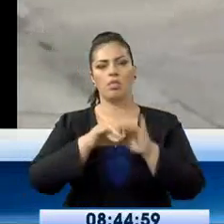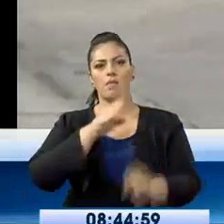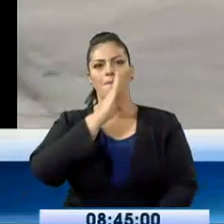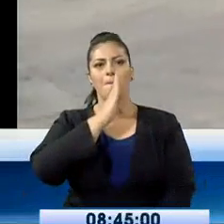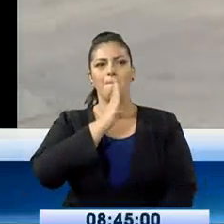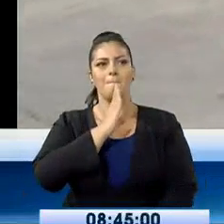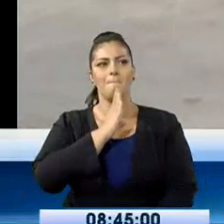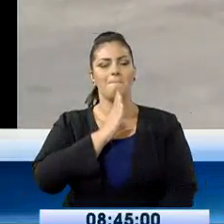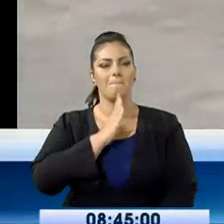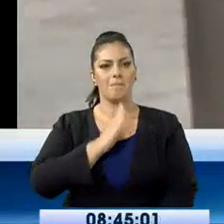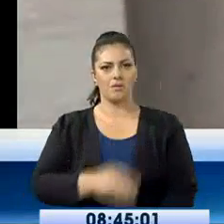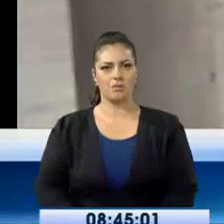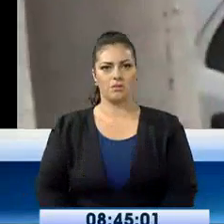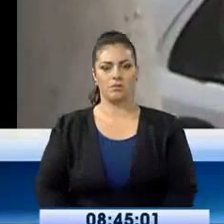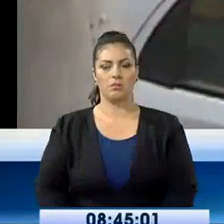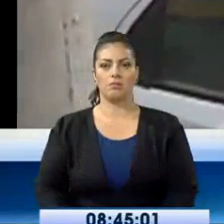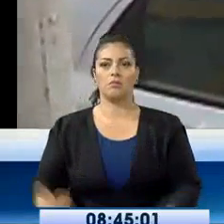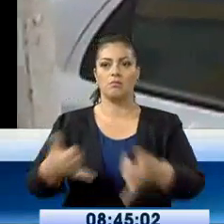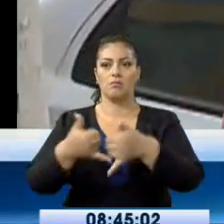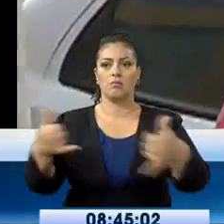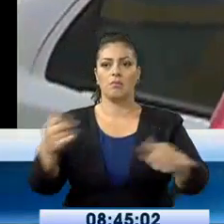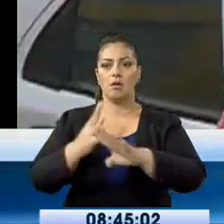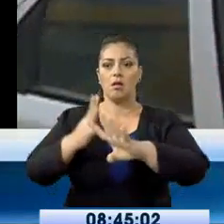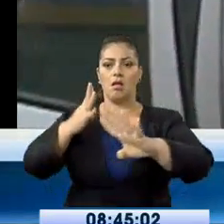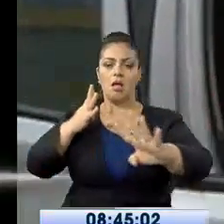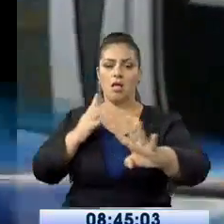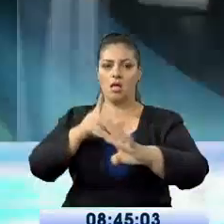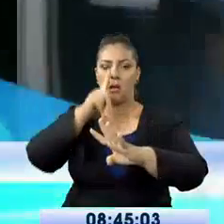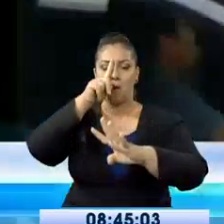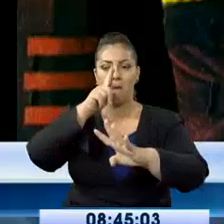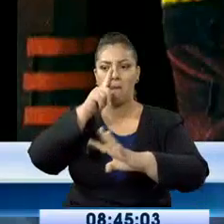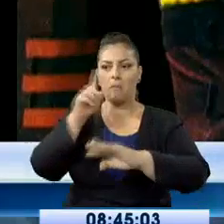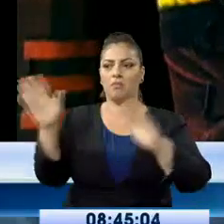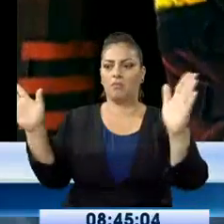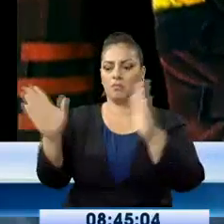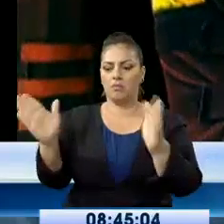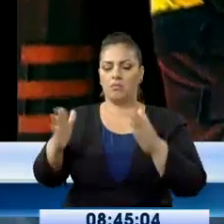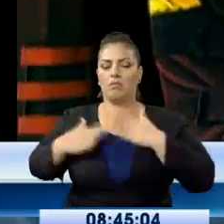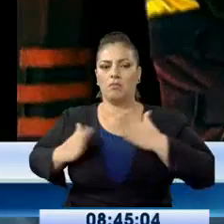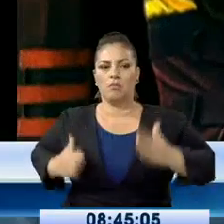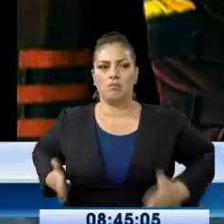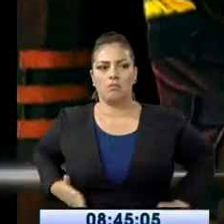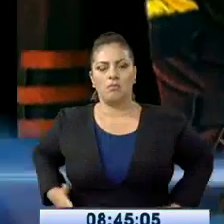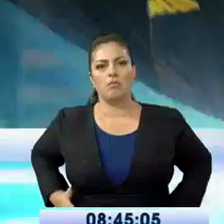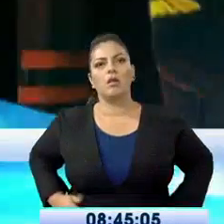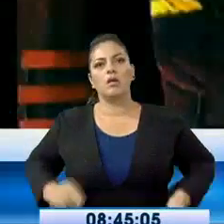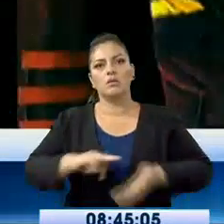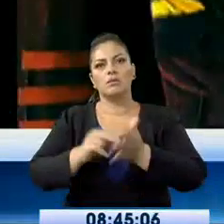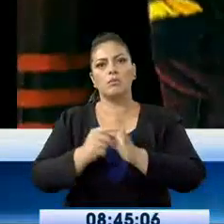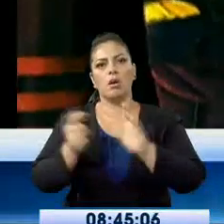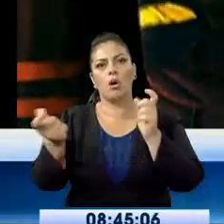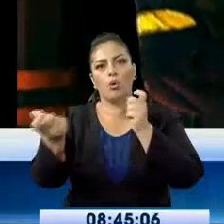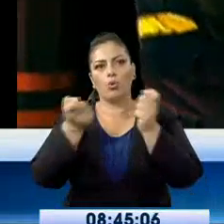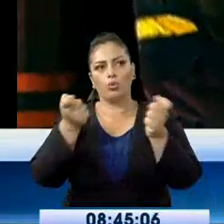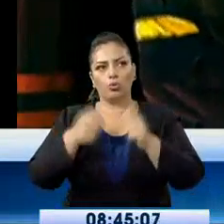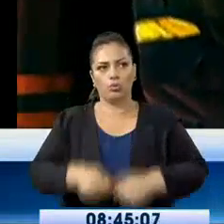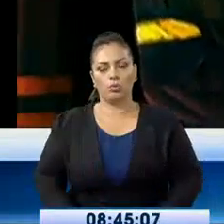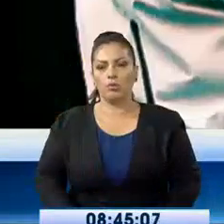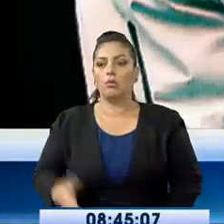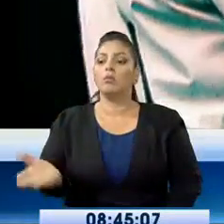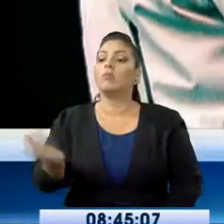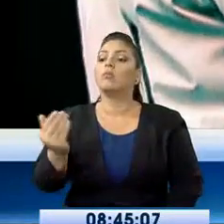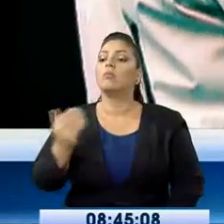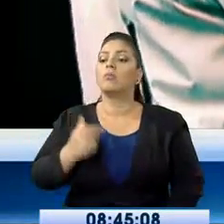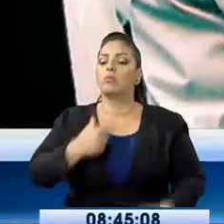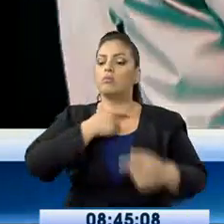más puede tener más controlado el ingreso de las personas. A partir de este acto delictivo, quienes no presenten credencial no